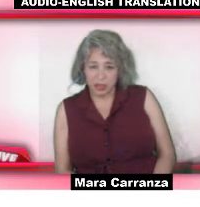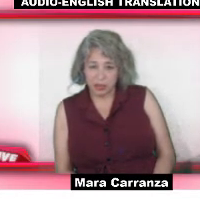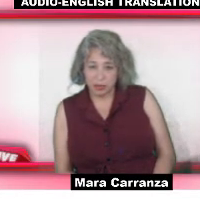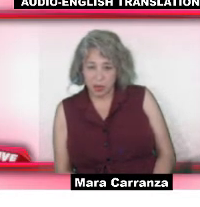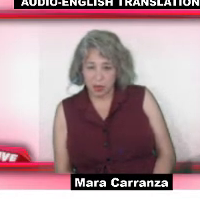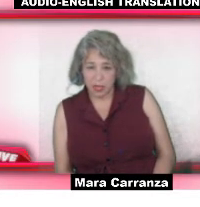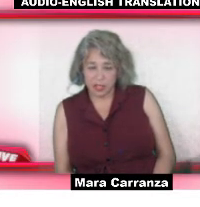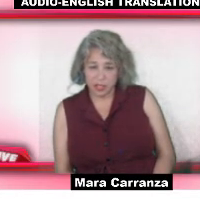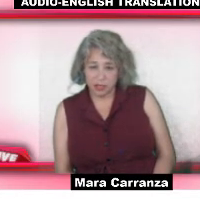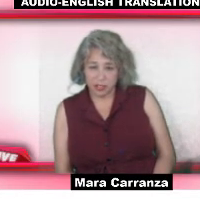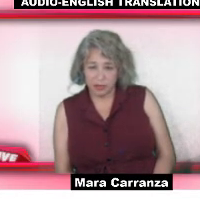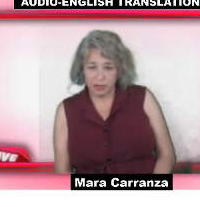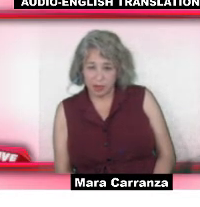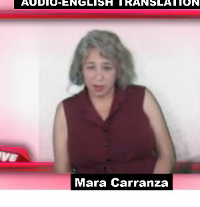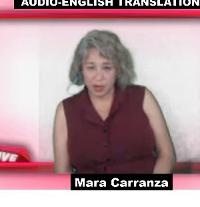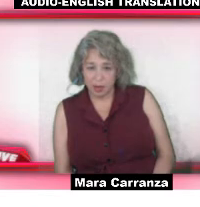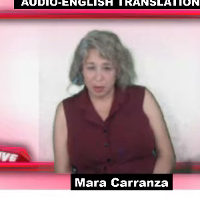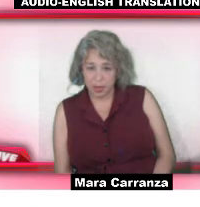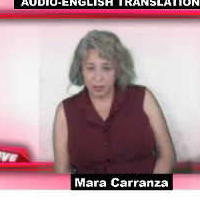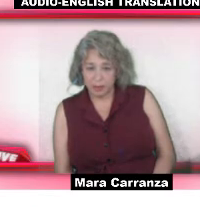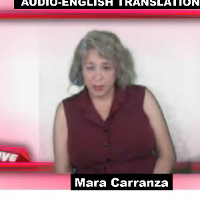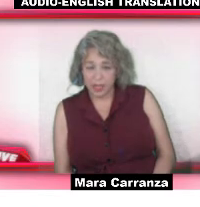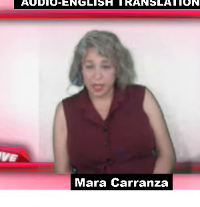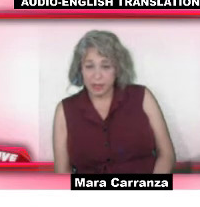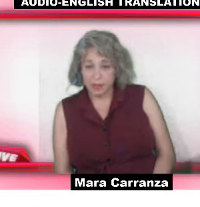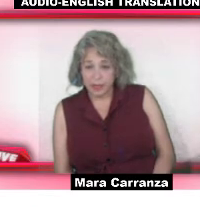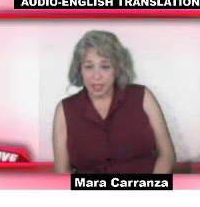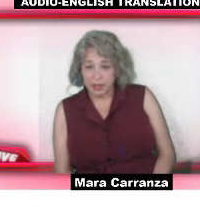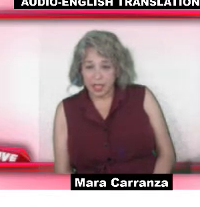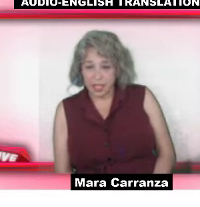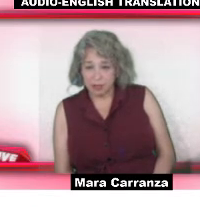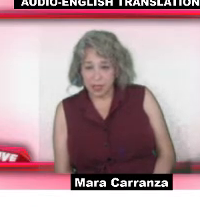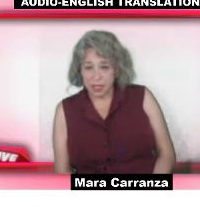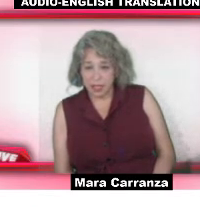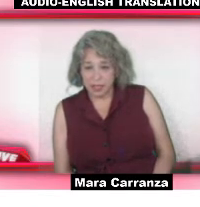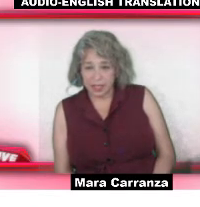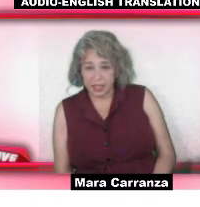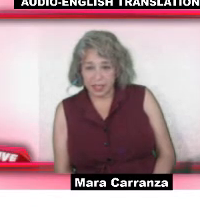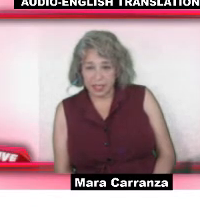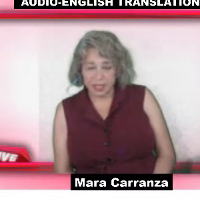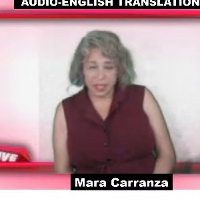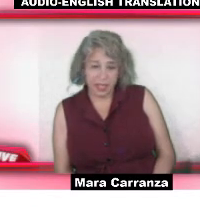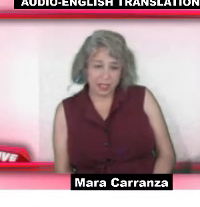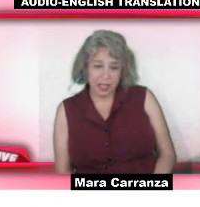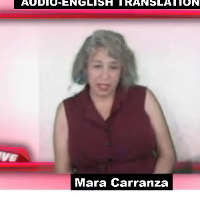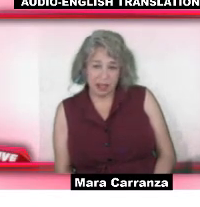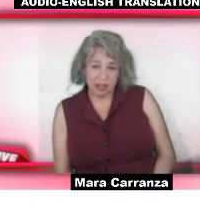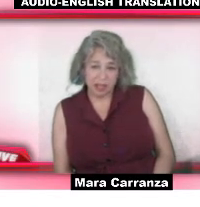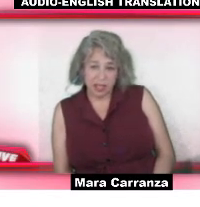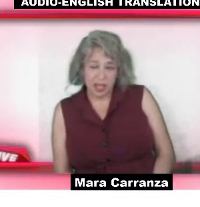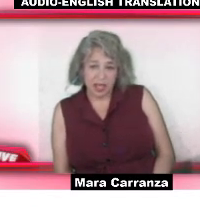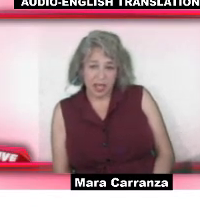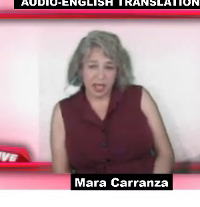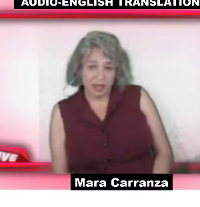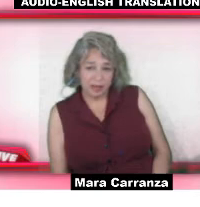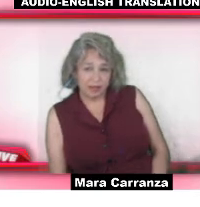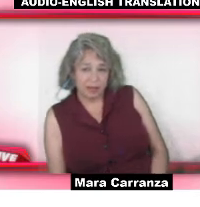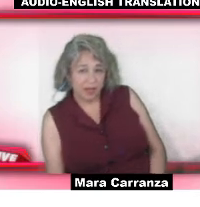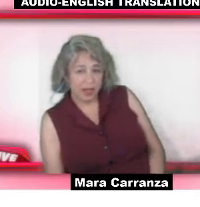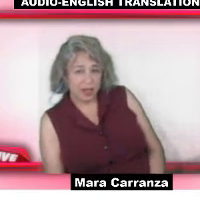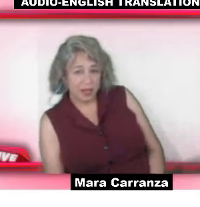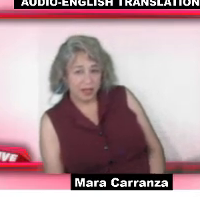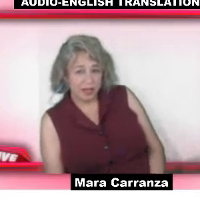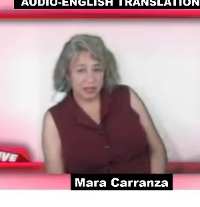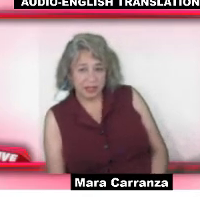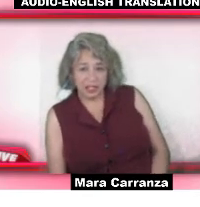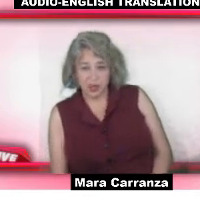Especialistas en comercio exterior explicaron que esta medida es aislada y no tiene relación alguna con los aranceles impuestos